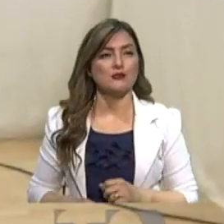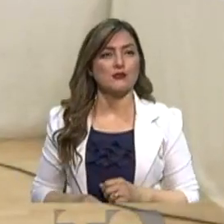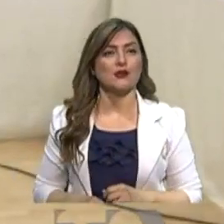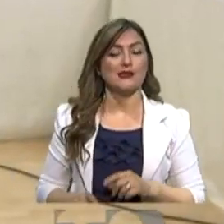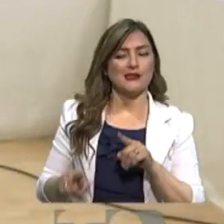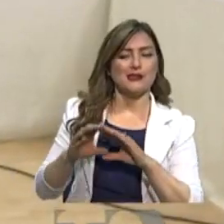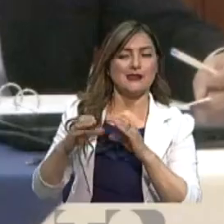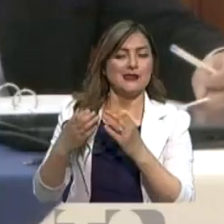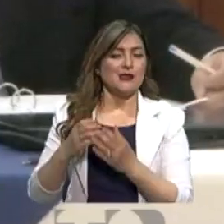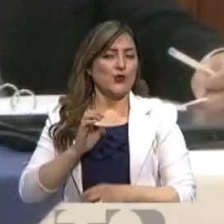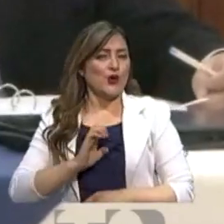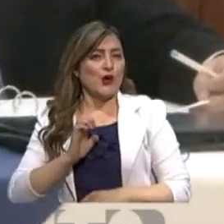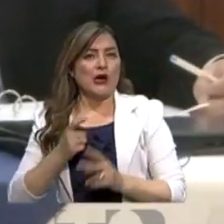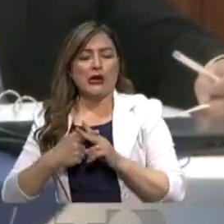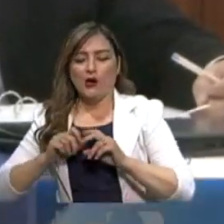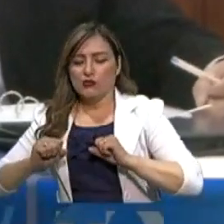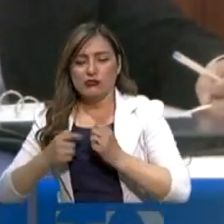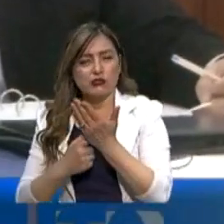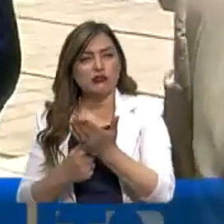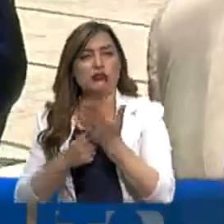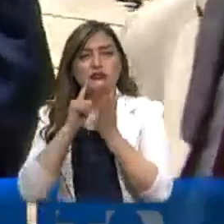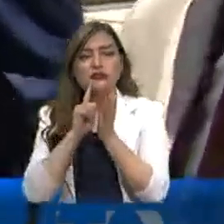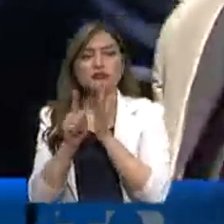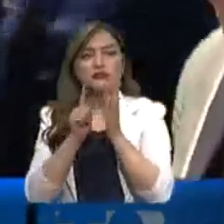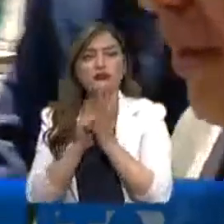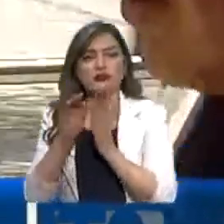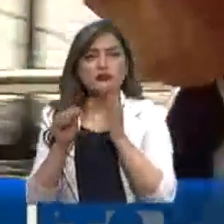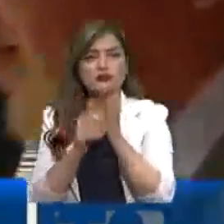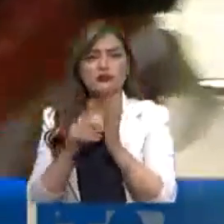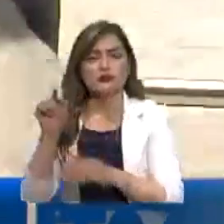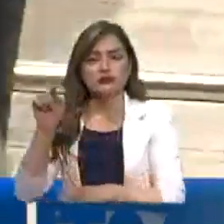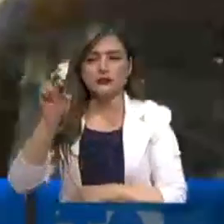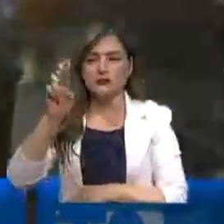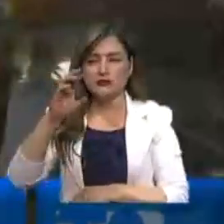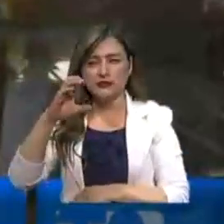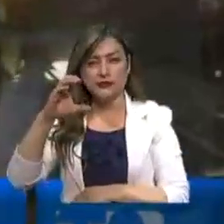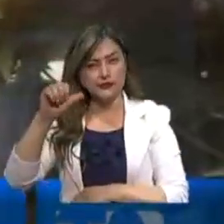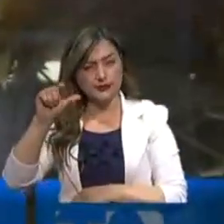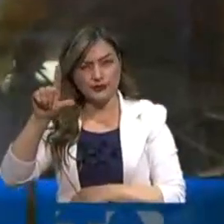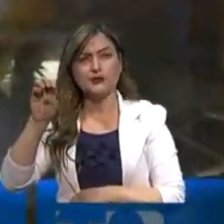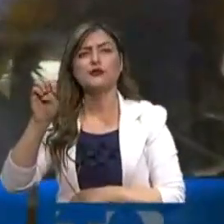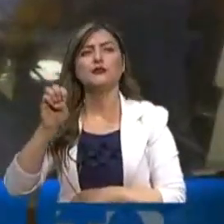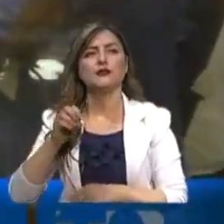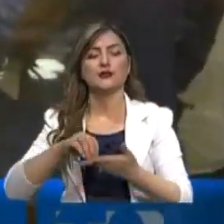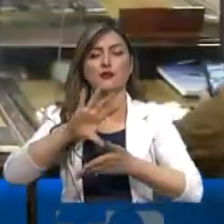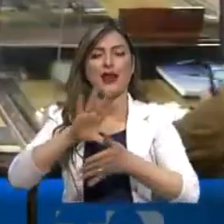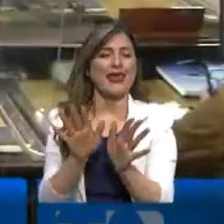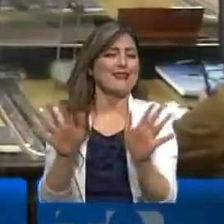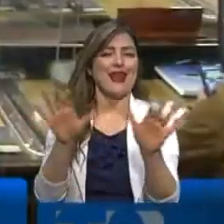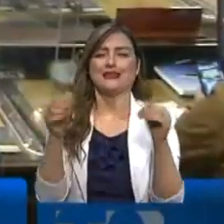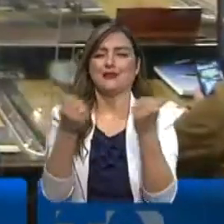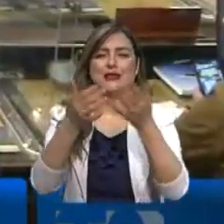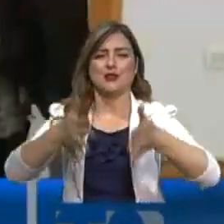Mientras, por un lado, el Comité de Ética inició el tratamiento de la denuncia presentada contra Edner Recalde, por otro, espera que el Pleno de la Asamblea